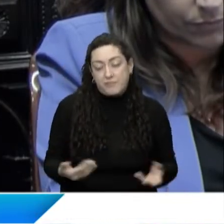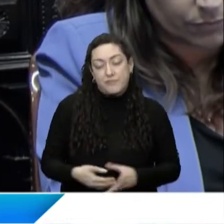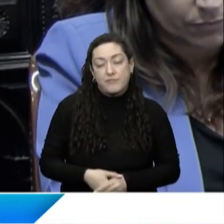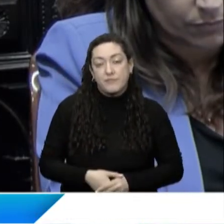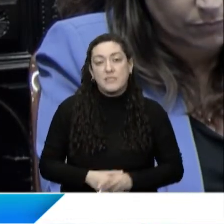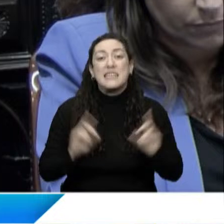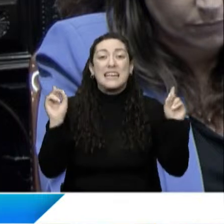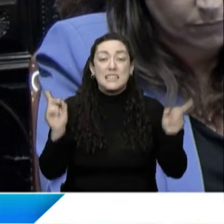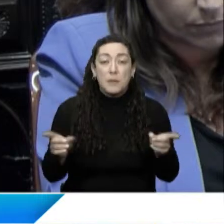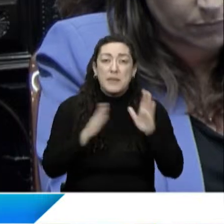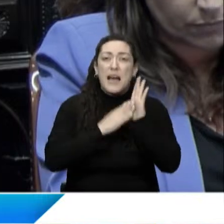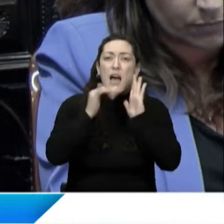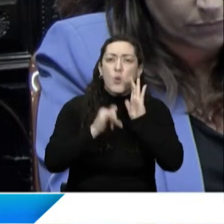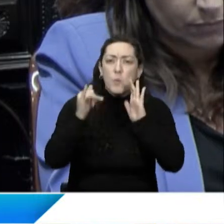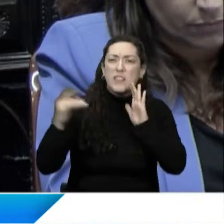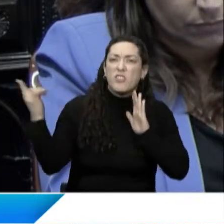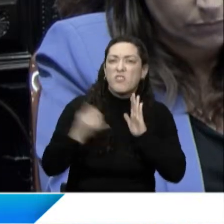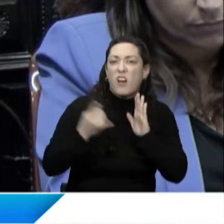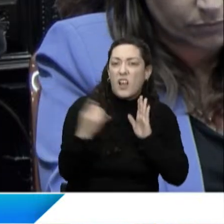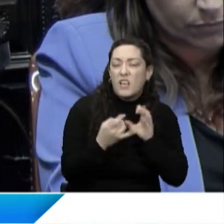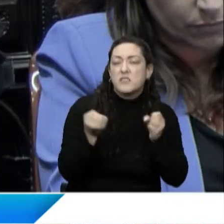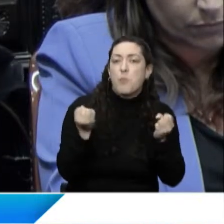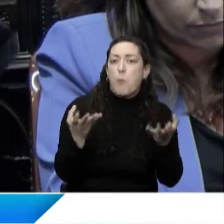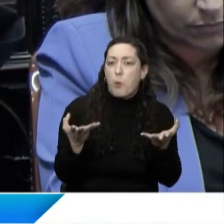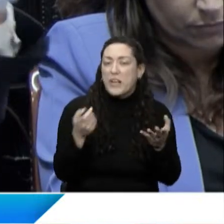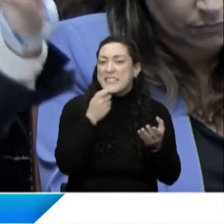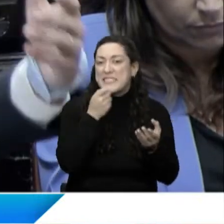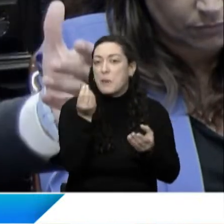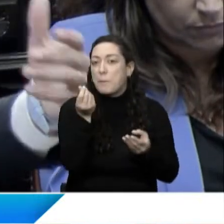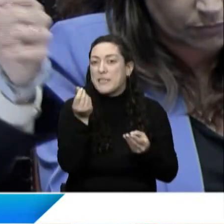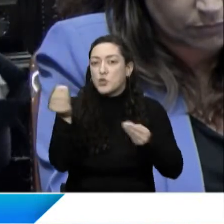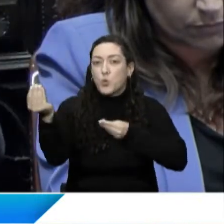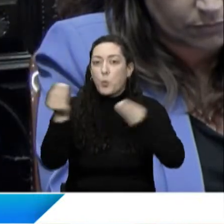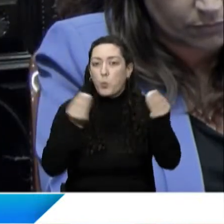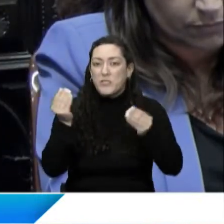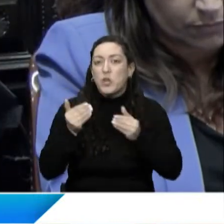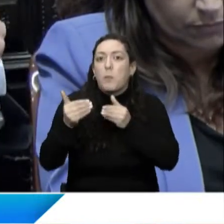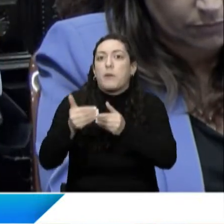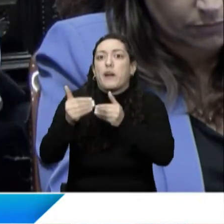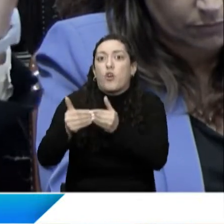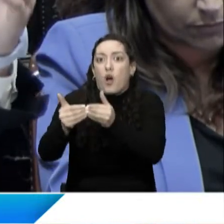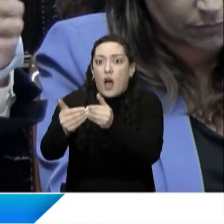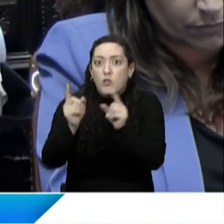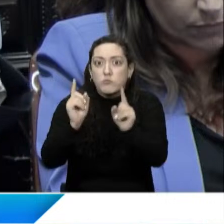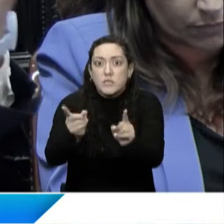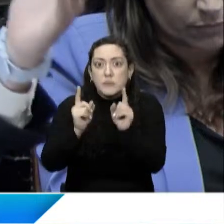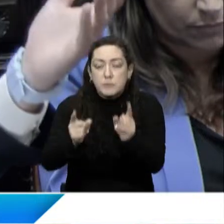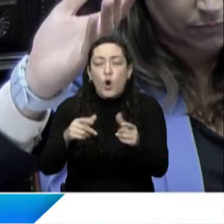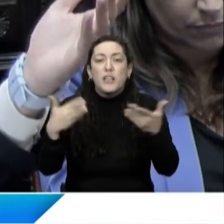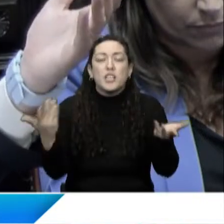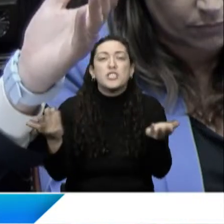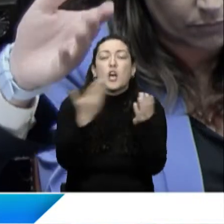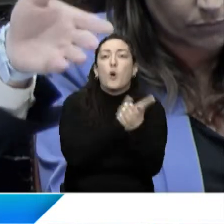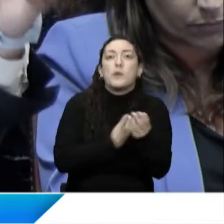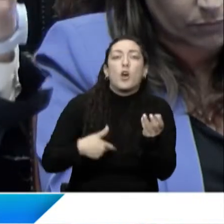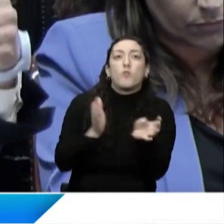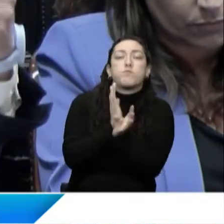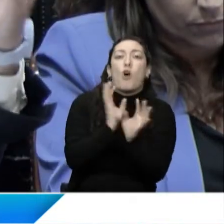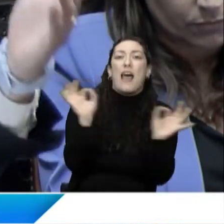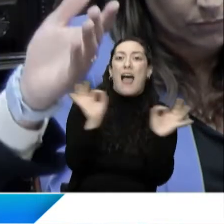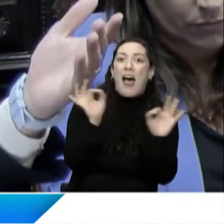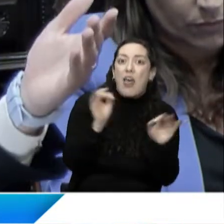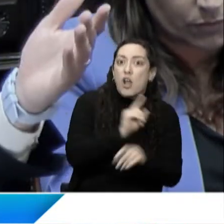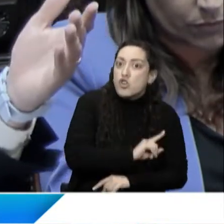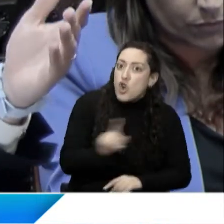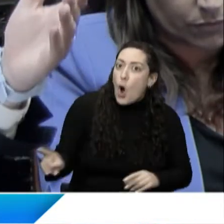también es falaz el argumento, porque al tener un presupuesto prorrogado el gobierno no es que tiene una hoja en blanco. Ese